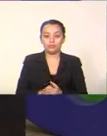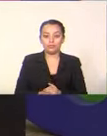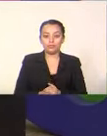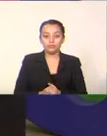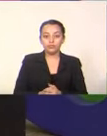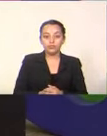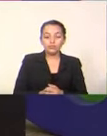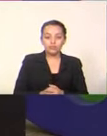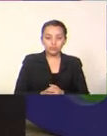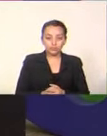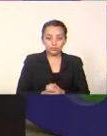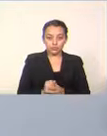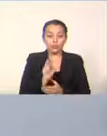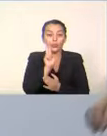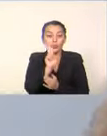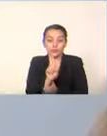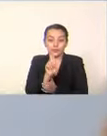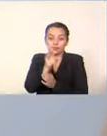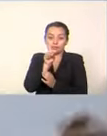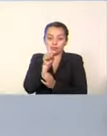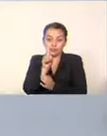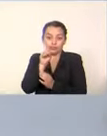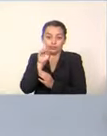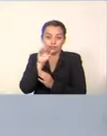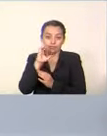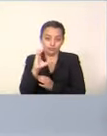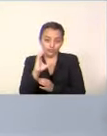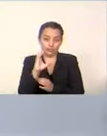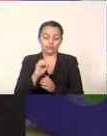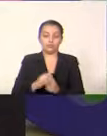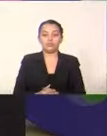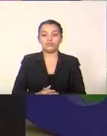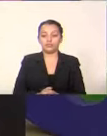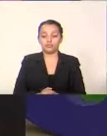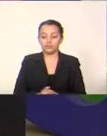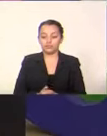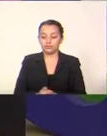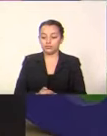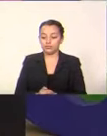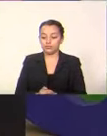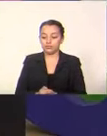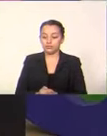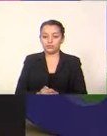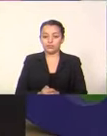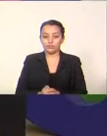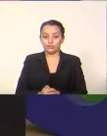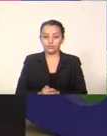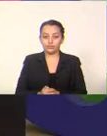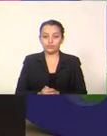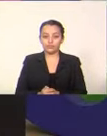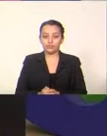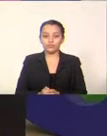las unidades, decenas y centenas. Ya las he colocado aquí. Ahora tú me dices las tarjetas y yo te ayudo a